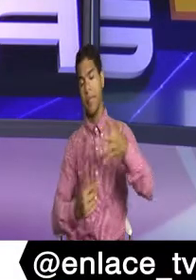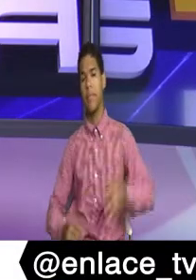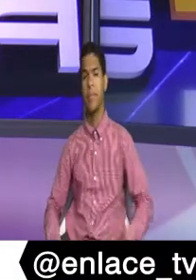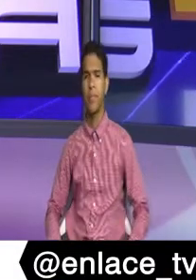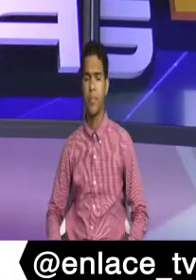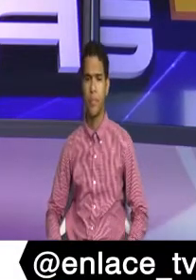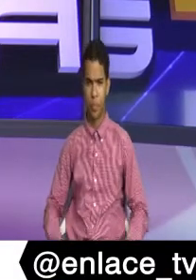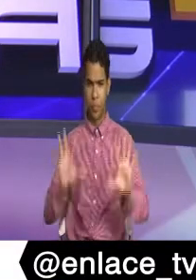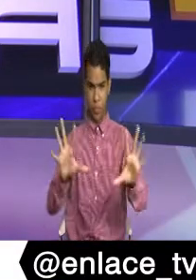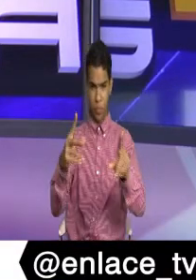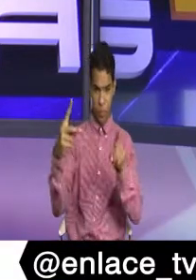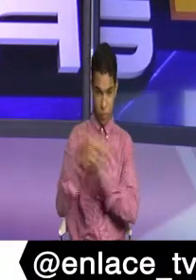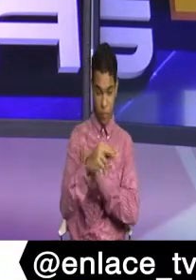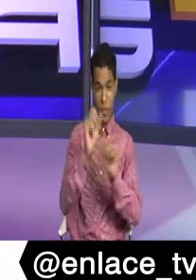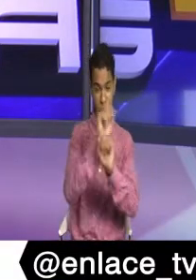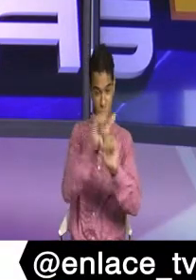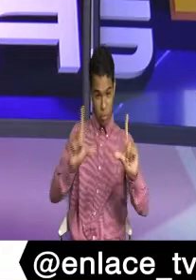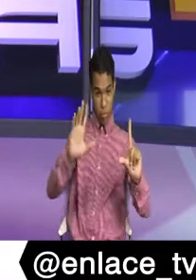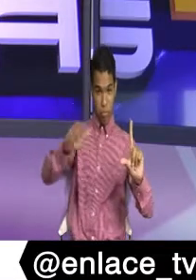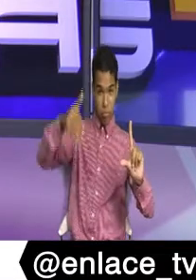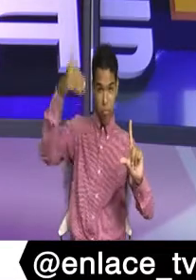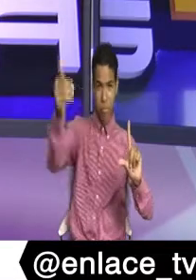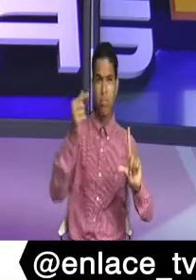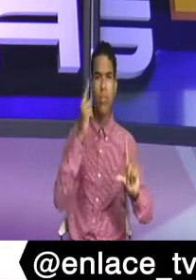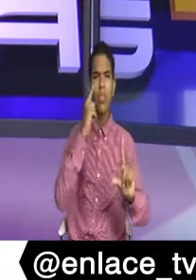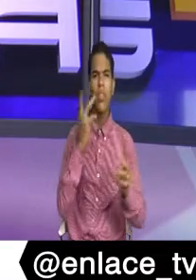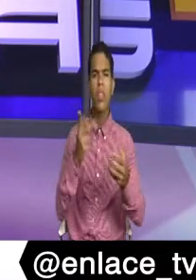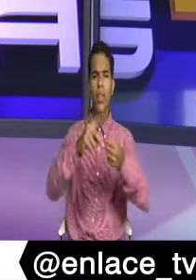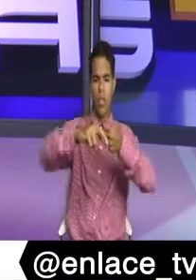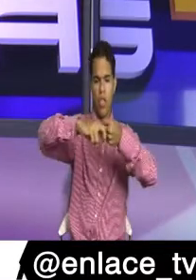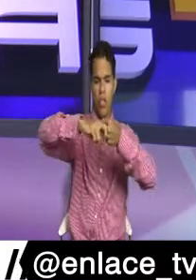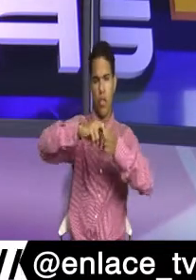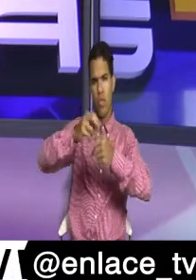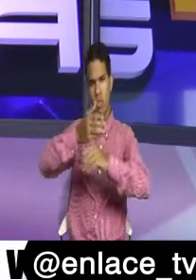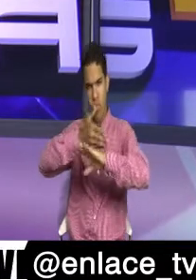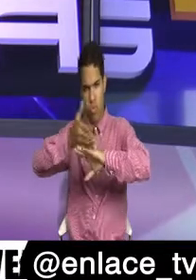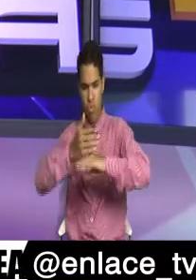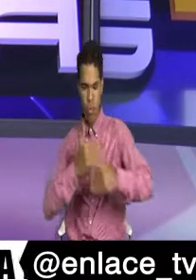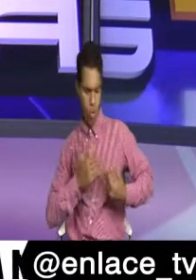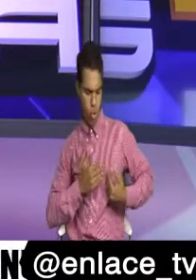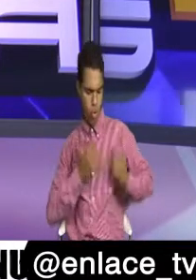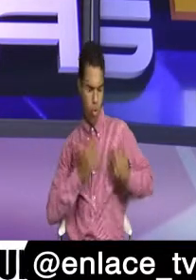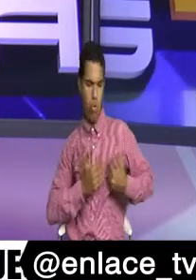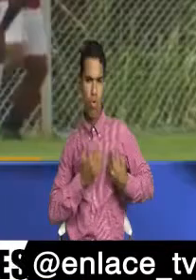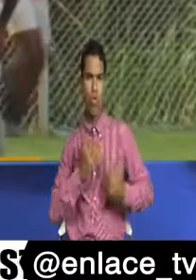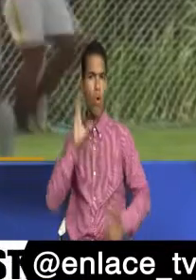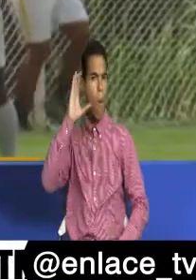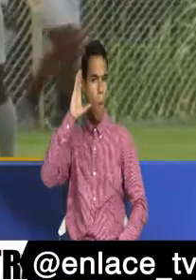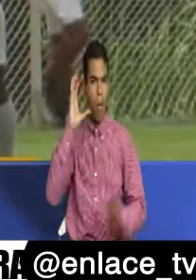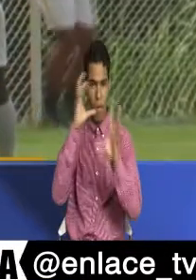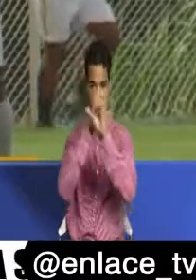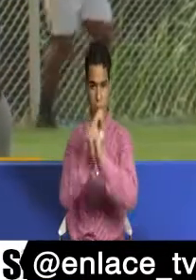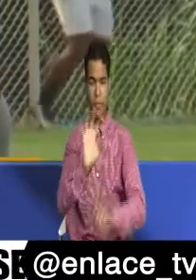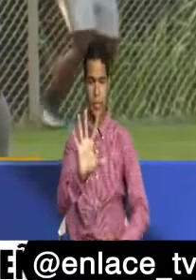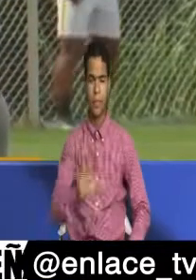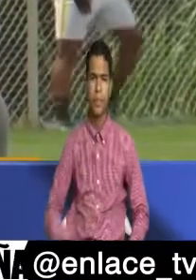Hacemos una pausa. Al regresar, espere detalles sobre el encuentro de la Alianza Petrolera frente a La Equidad, partido que se jugará esta noche. Ya volvemos.